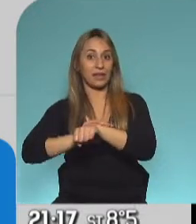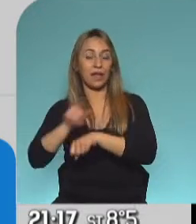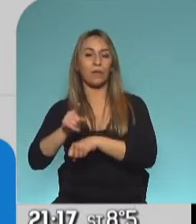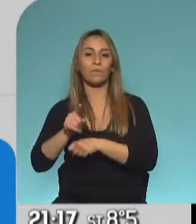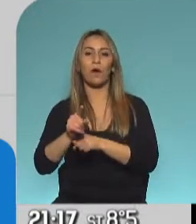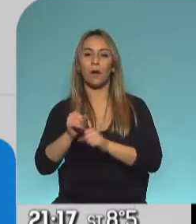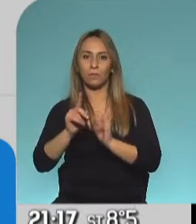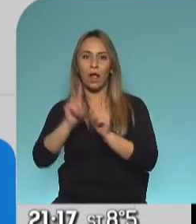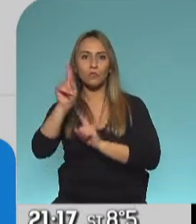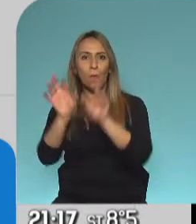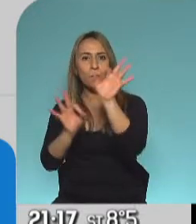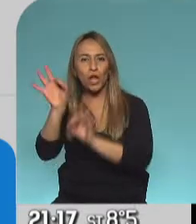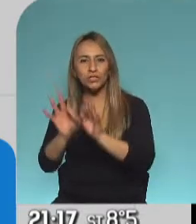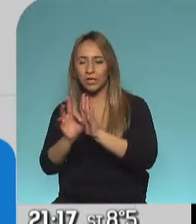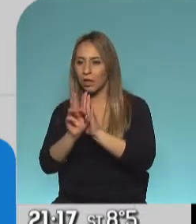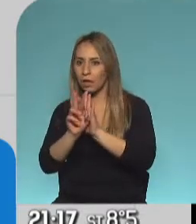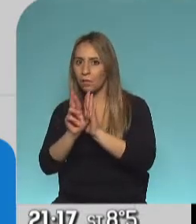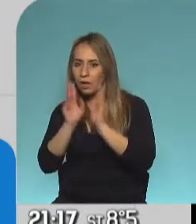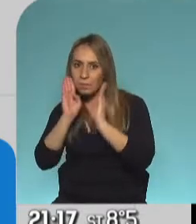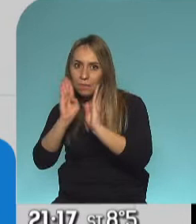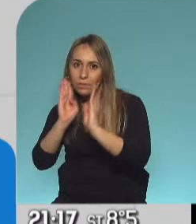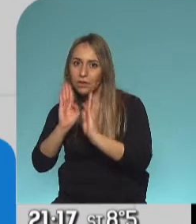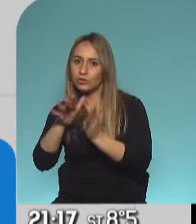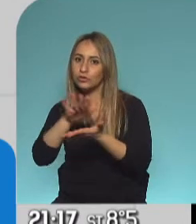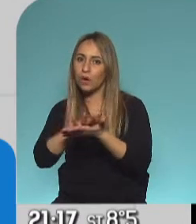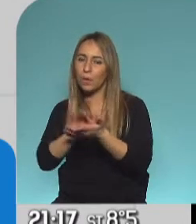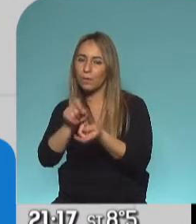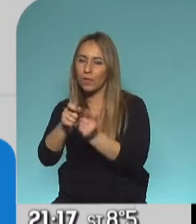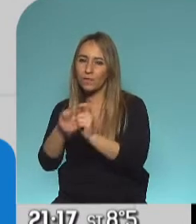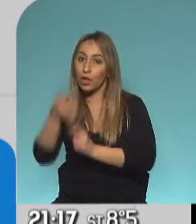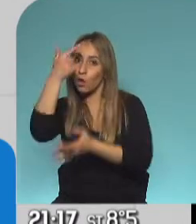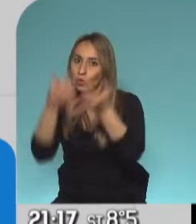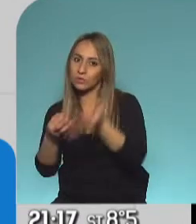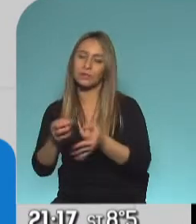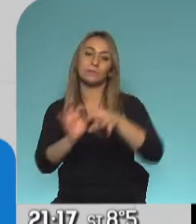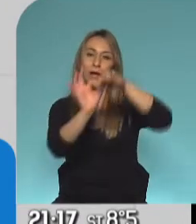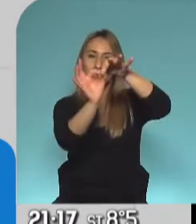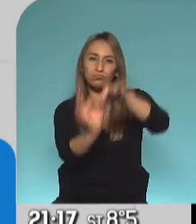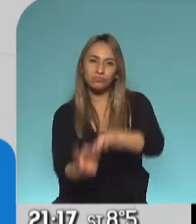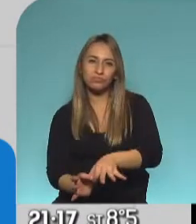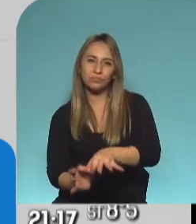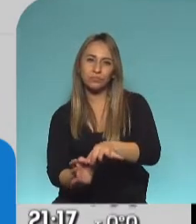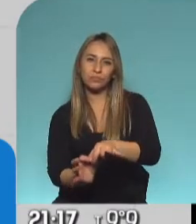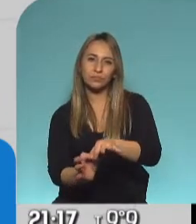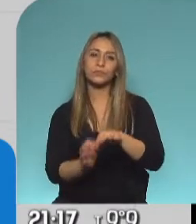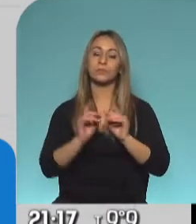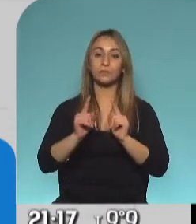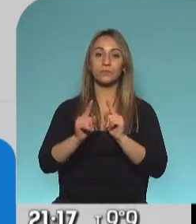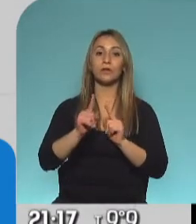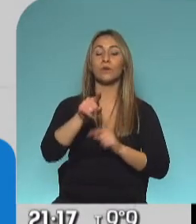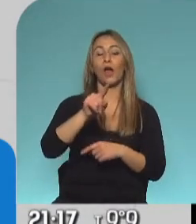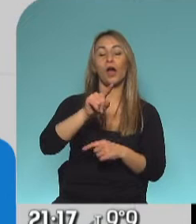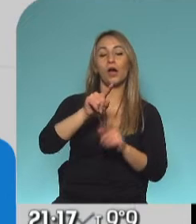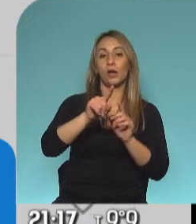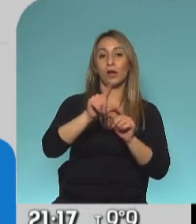que tenían que ver con la modificación de la justicia. Una de ellas, por ejemplo, en todo este hilo de tweets de la legisladora porteña,